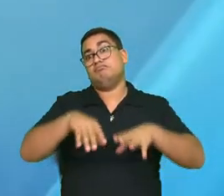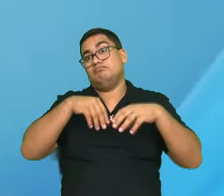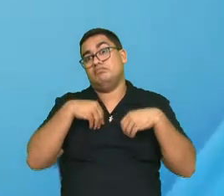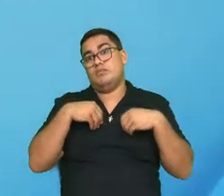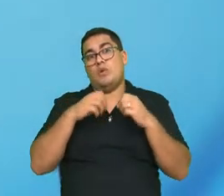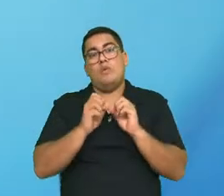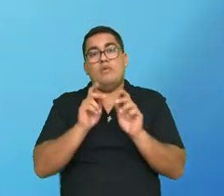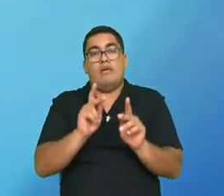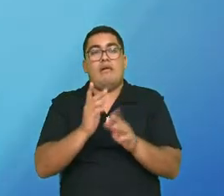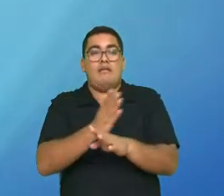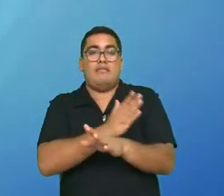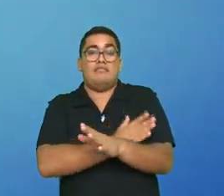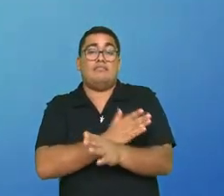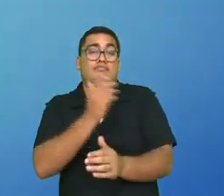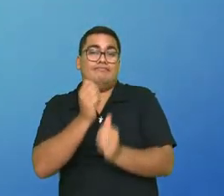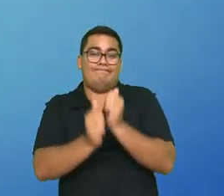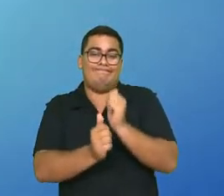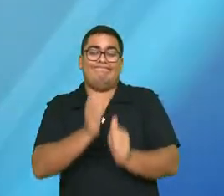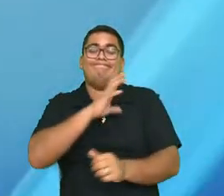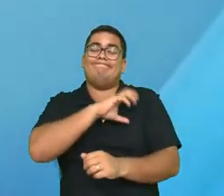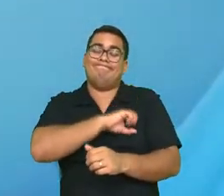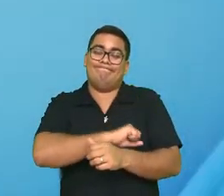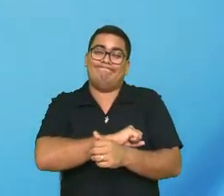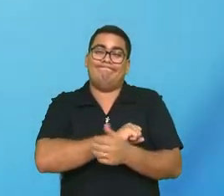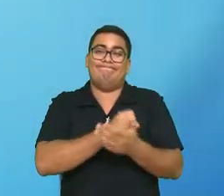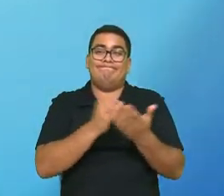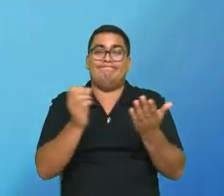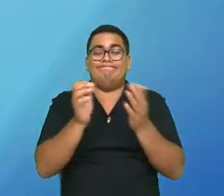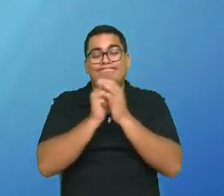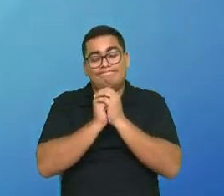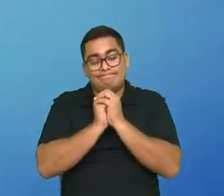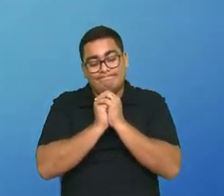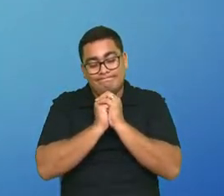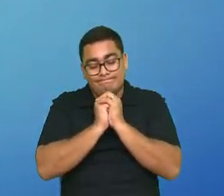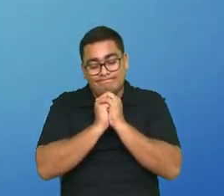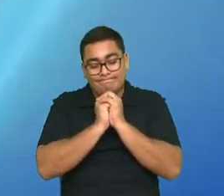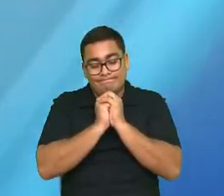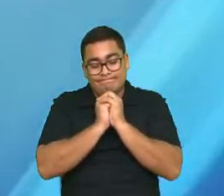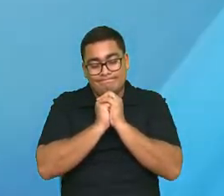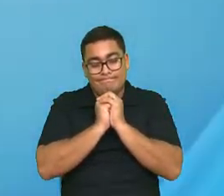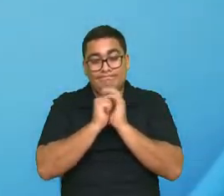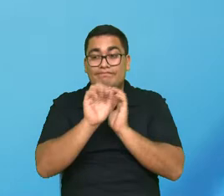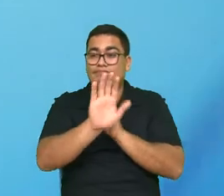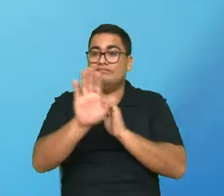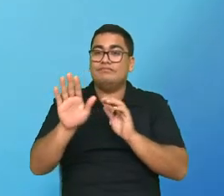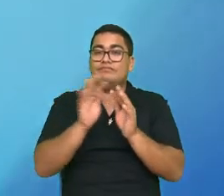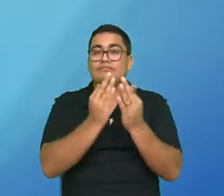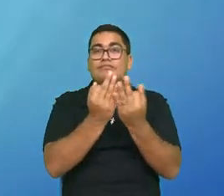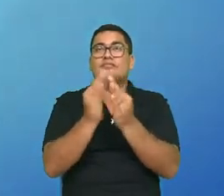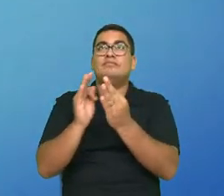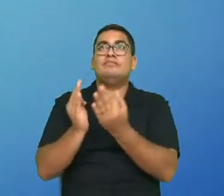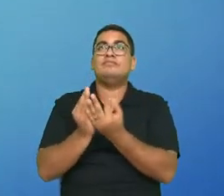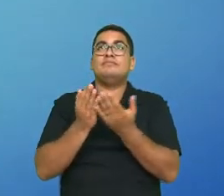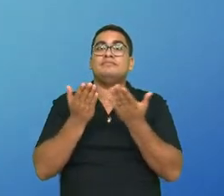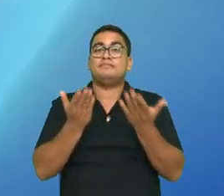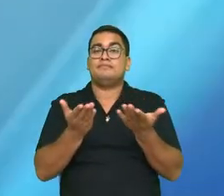la tragedia, el dolor, el sufrimiento, oremos por ellos, por sus familiares